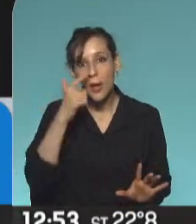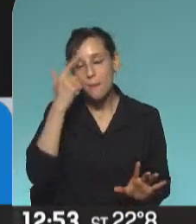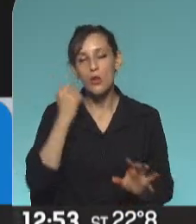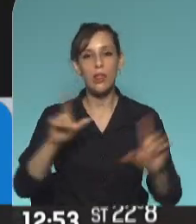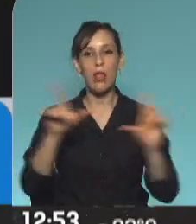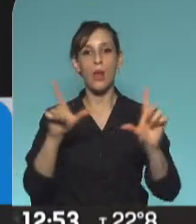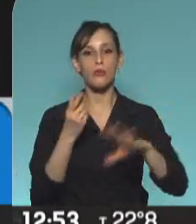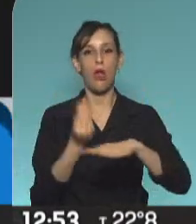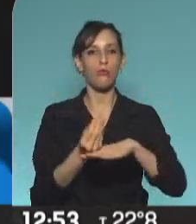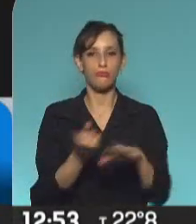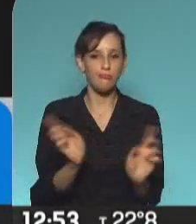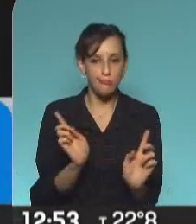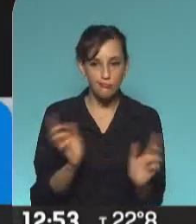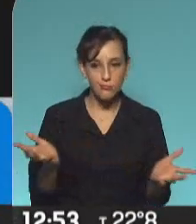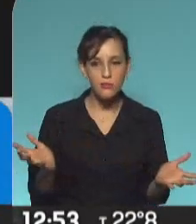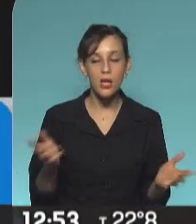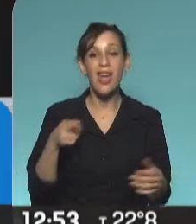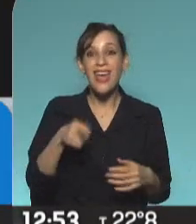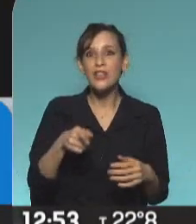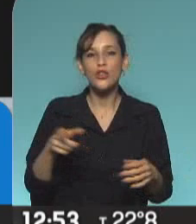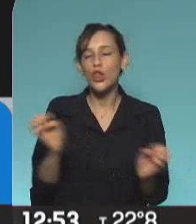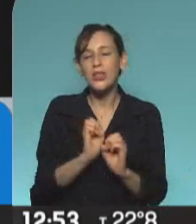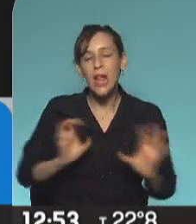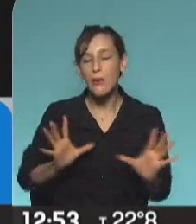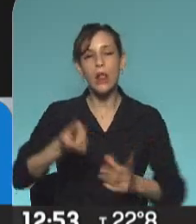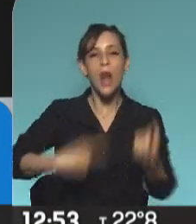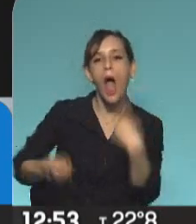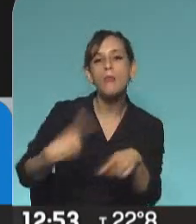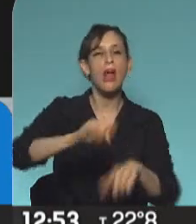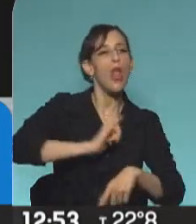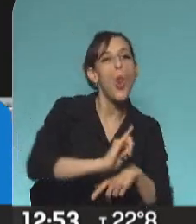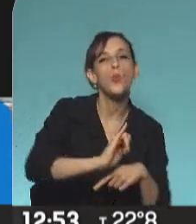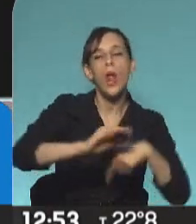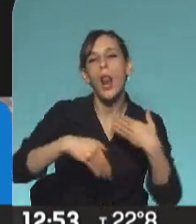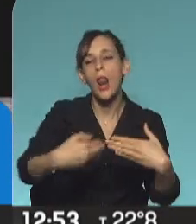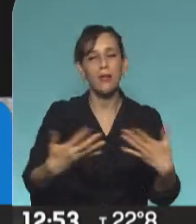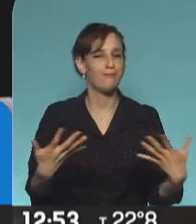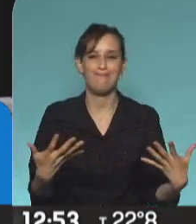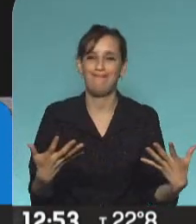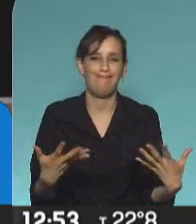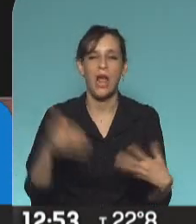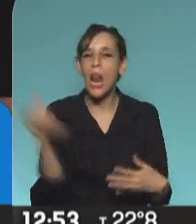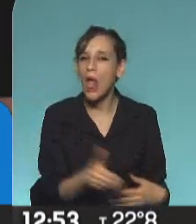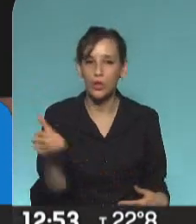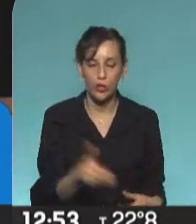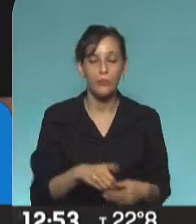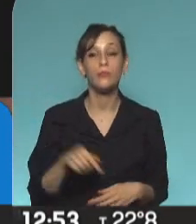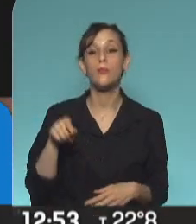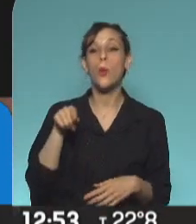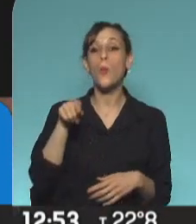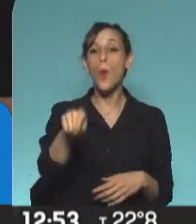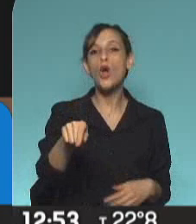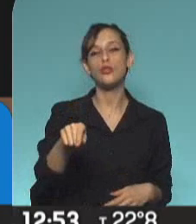comunicación o esa burocracia es letal por esa burocracia mata vos tenés una doble capacidad de mirada por esos